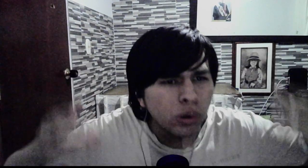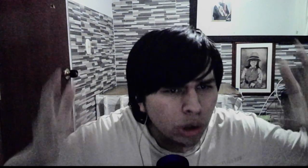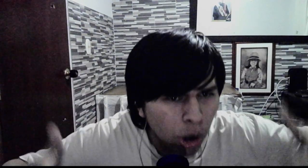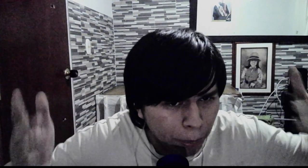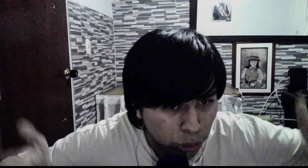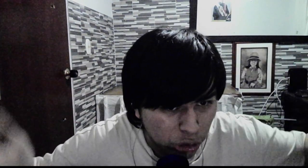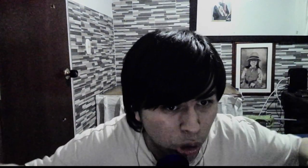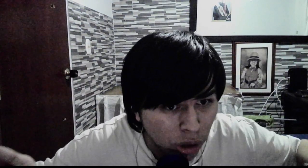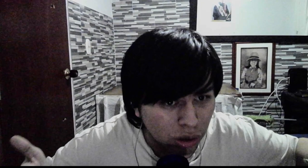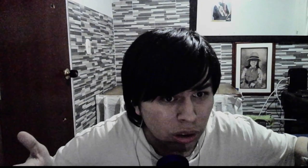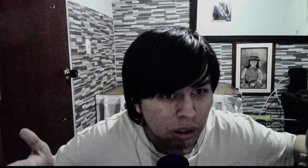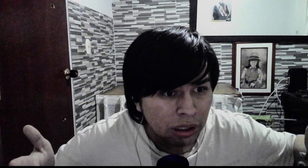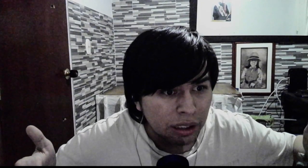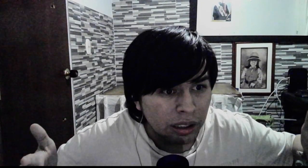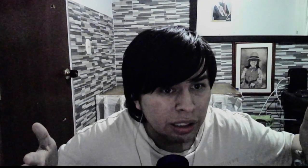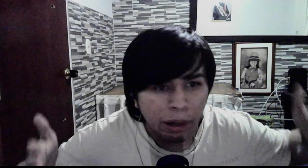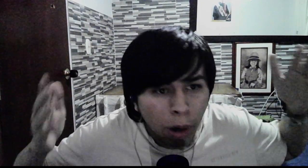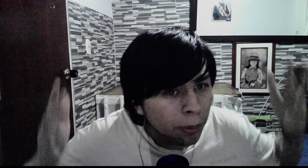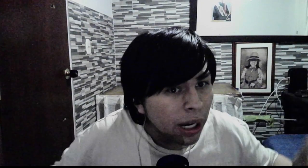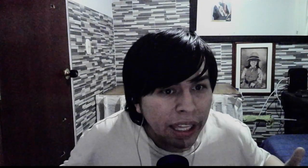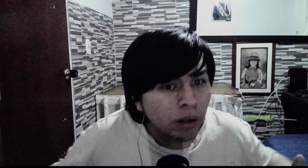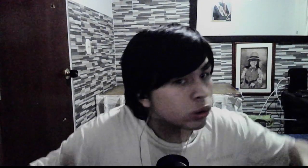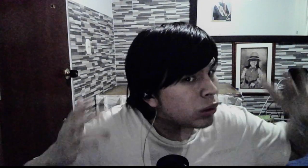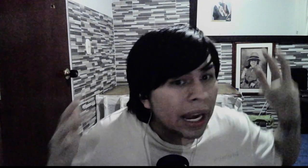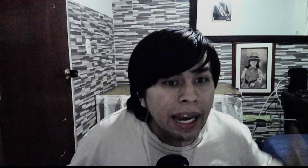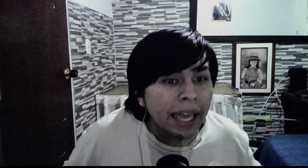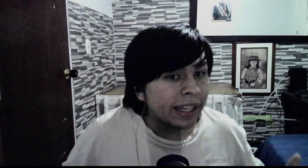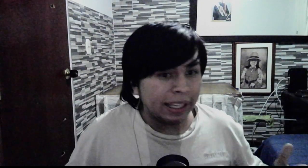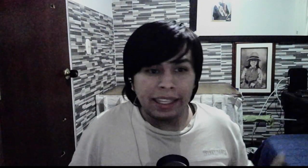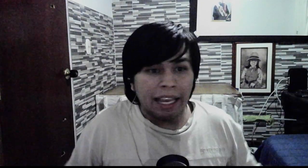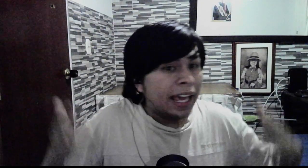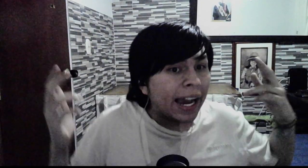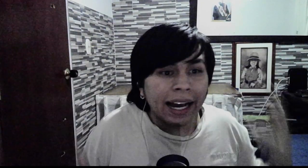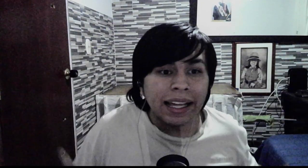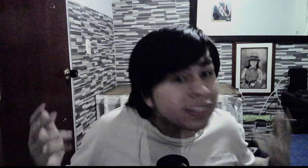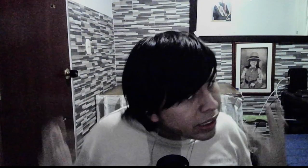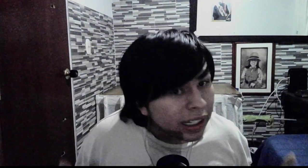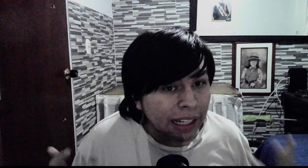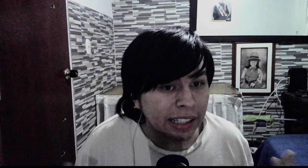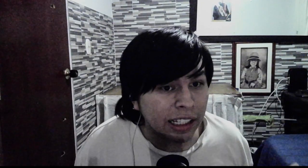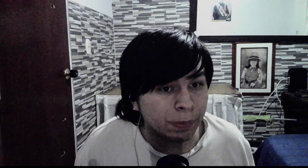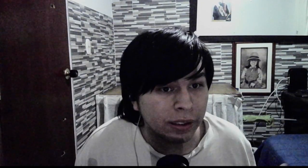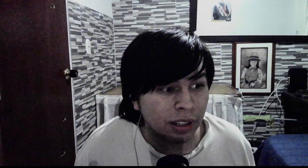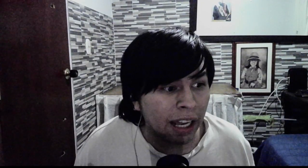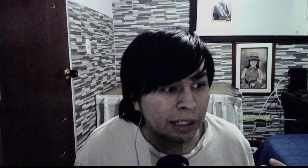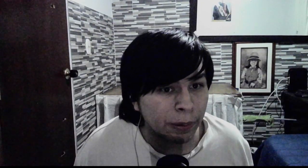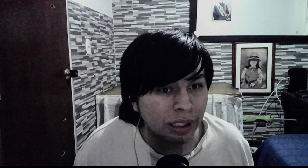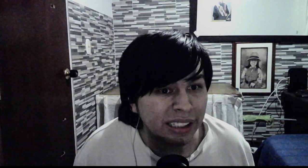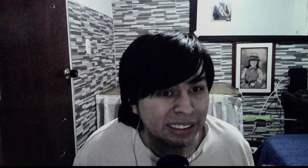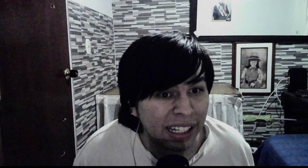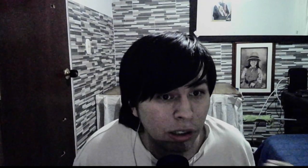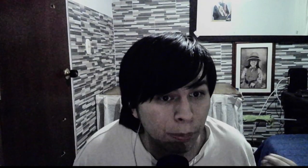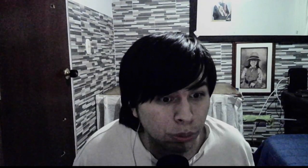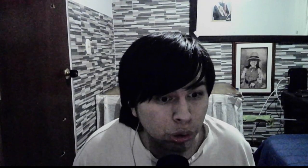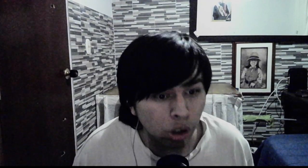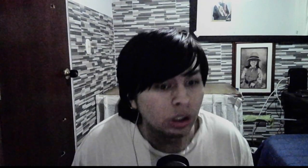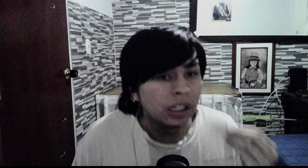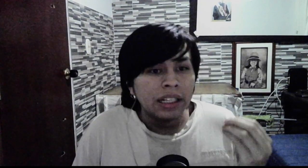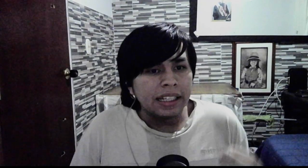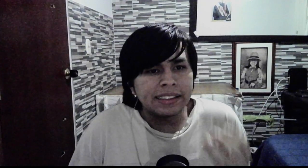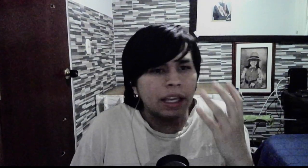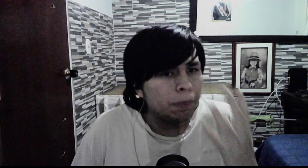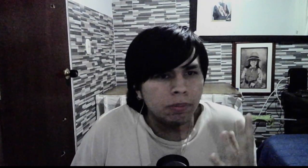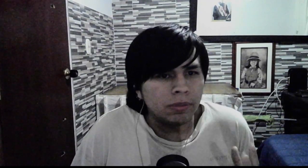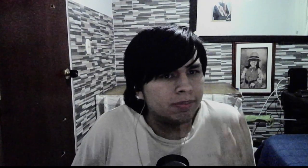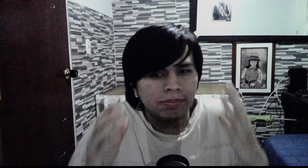estatuto de oposición que vuelvo y le digo es una ley que le da garantías a las a las personas que están en oposición